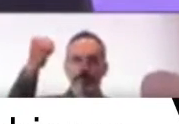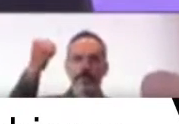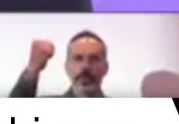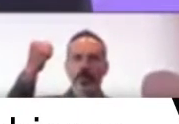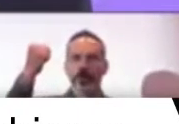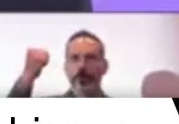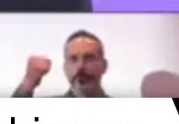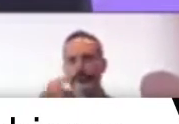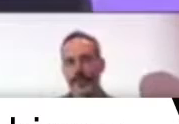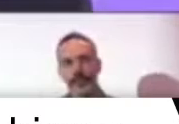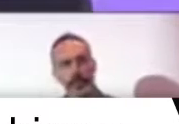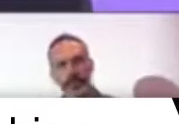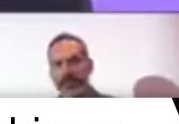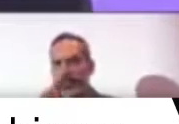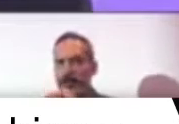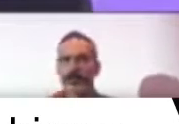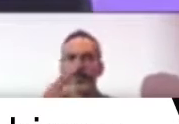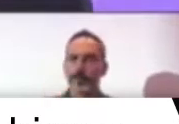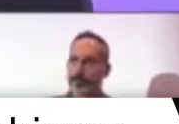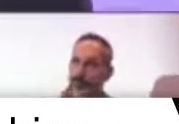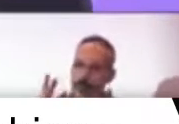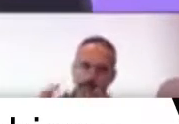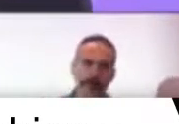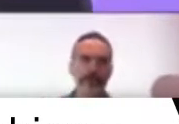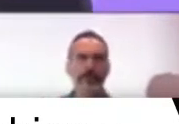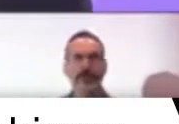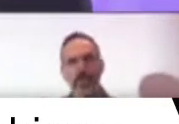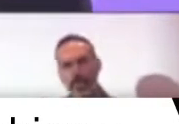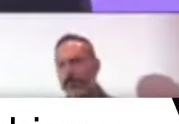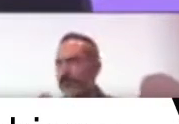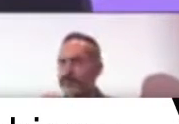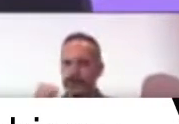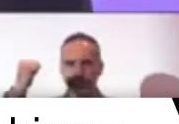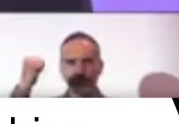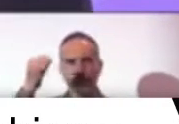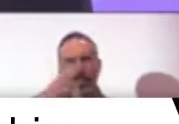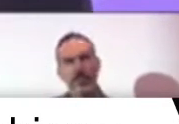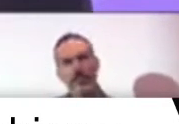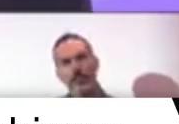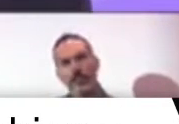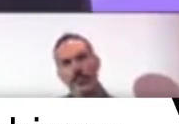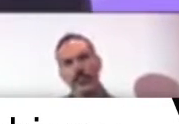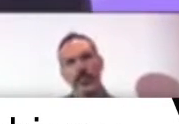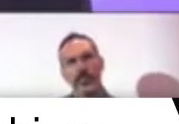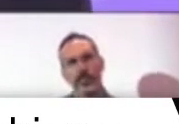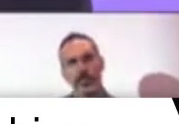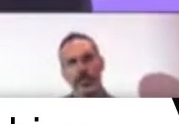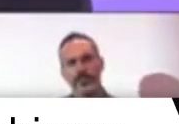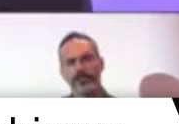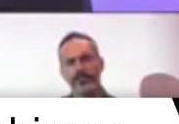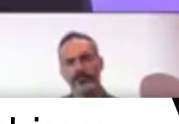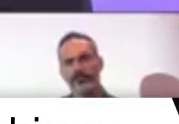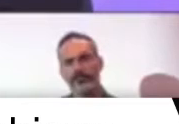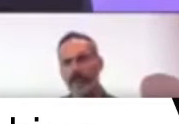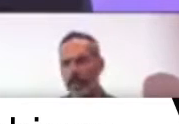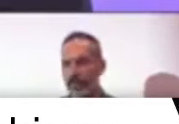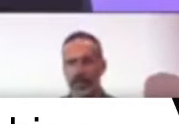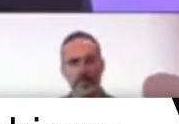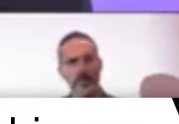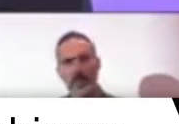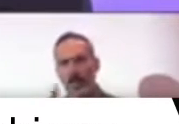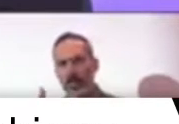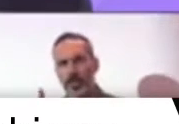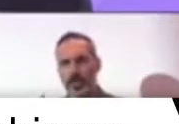nuestras diferencias, creer que somos capaces de hacer más de lo que hemos podido lograr.